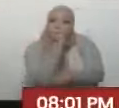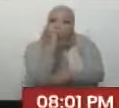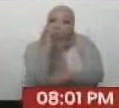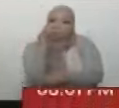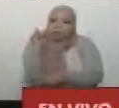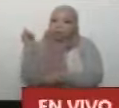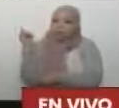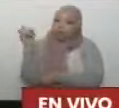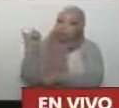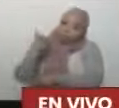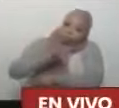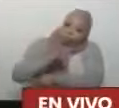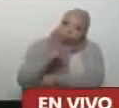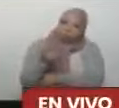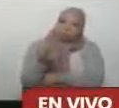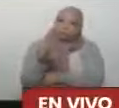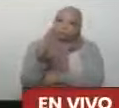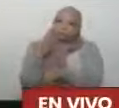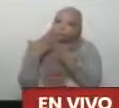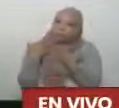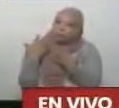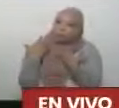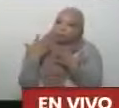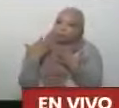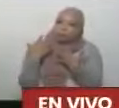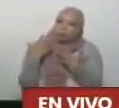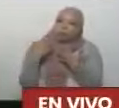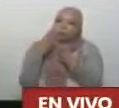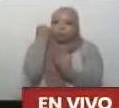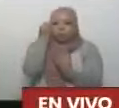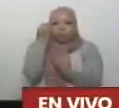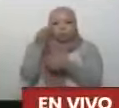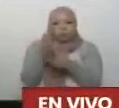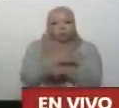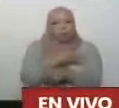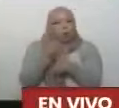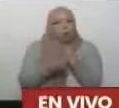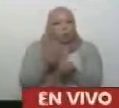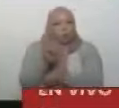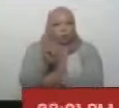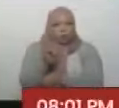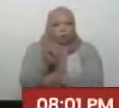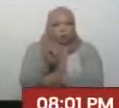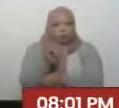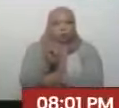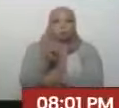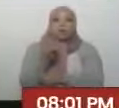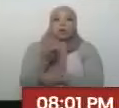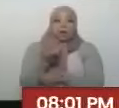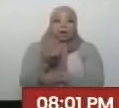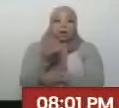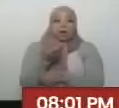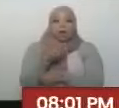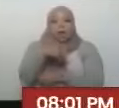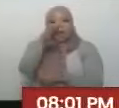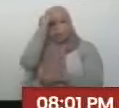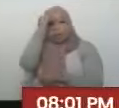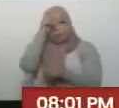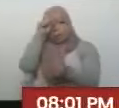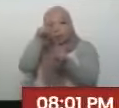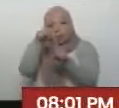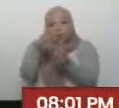Panamá. ¿Ah? ¿Tú la pensaste así? ¿Porque iban a Panamá o la pensaste antes? No, realmente el reto se trataba de eso. El punto era, ya